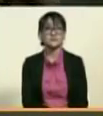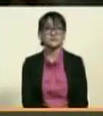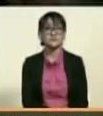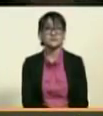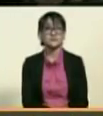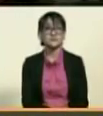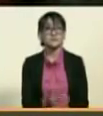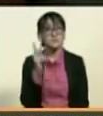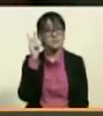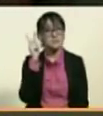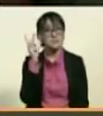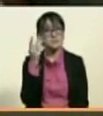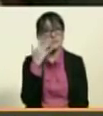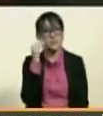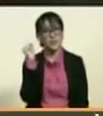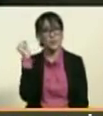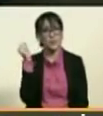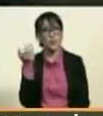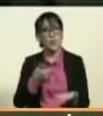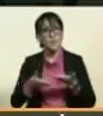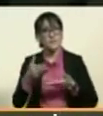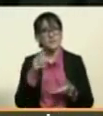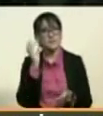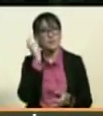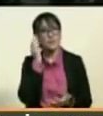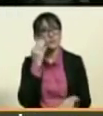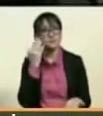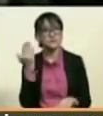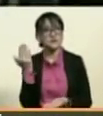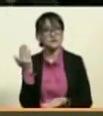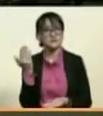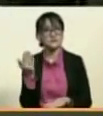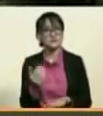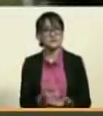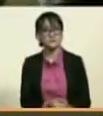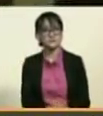con las muchachas que han hecho esta